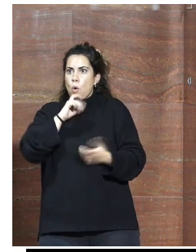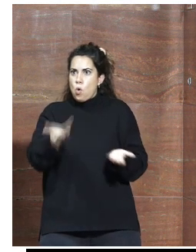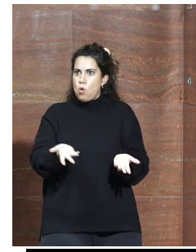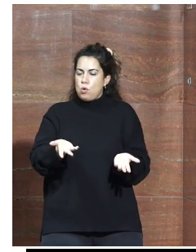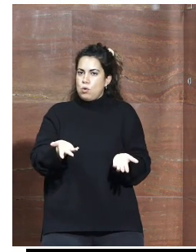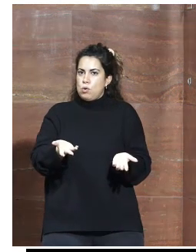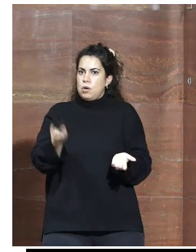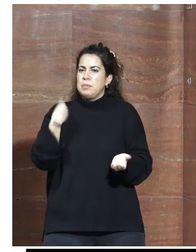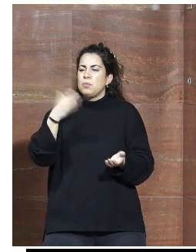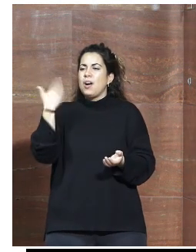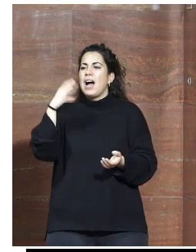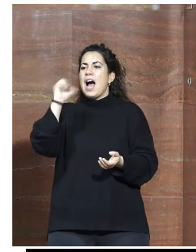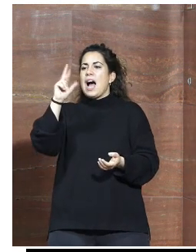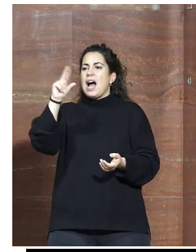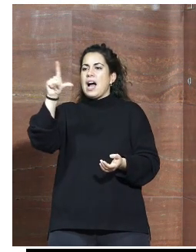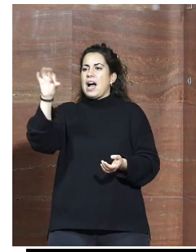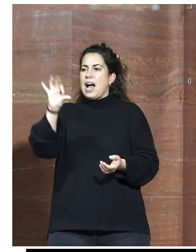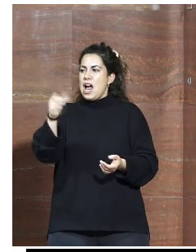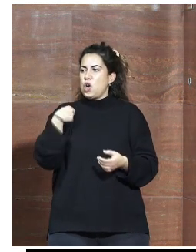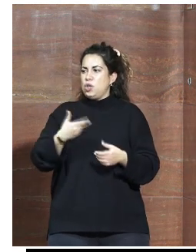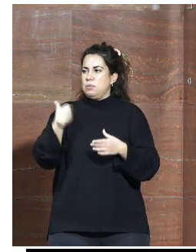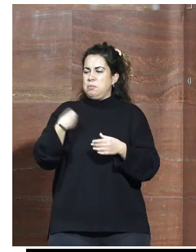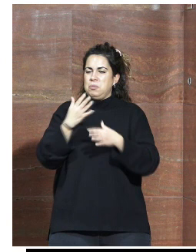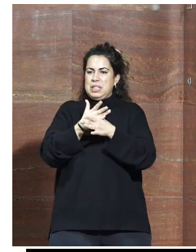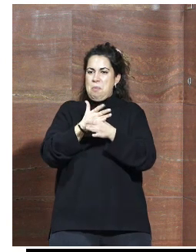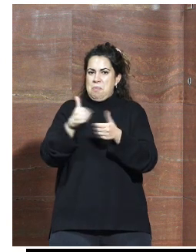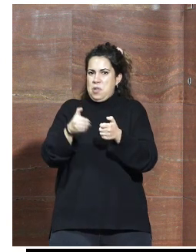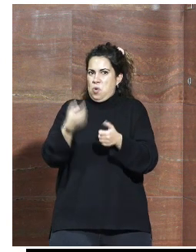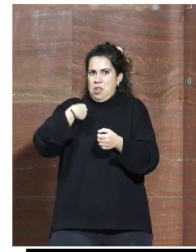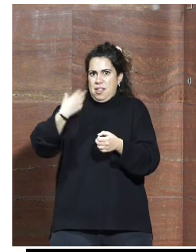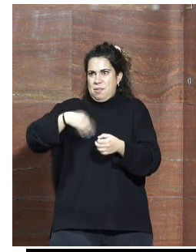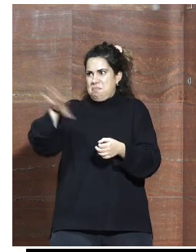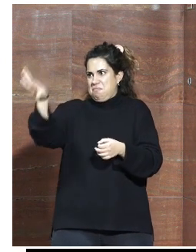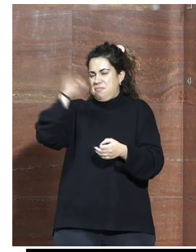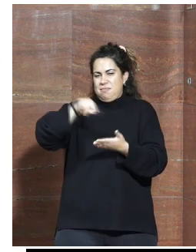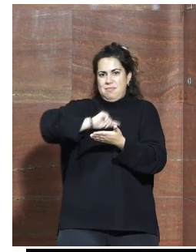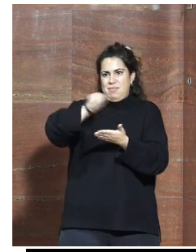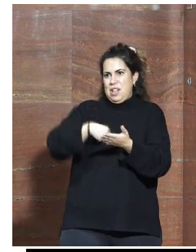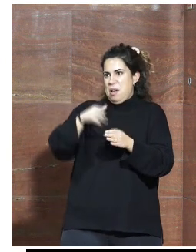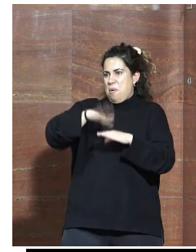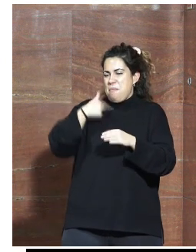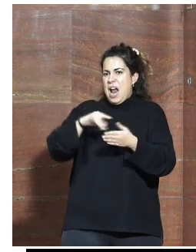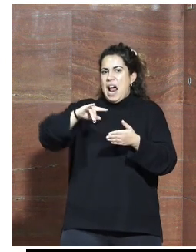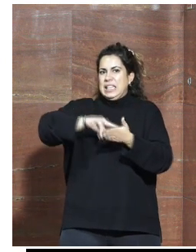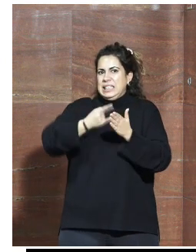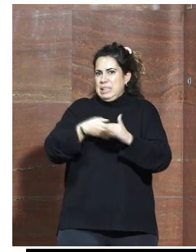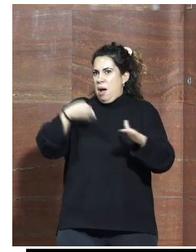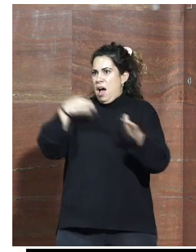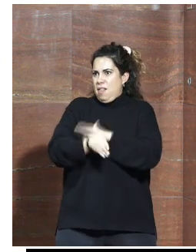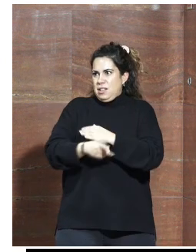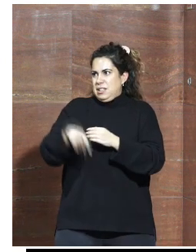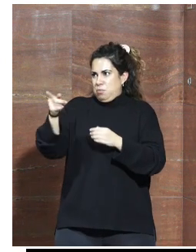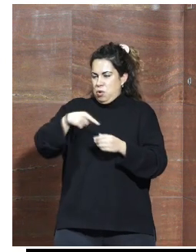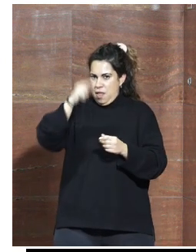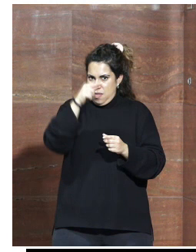estaba Carlos haciendo su explicación, digo, joder, yo creo que hay que contratarle para hacer sencillo el sistema, porque hay veces que es